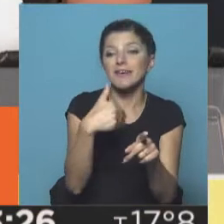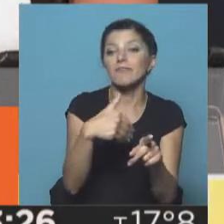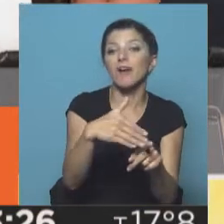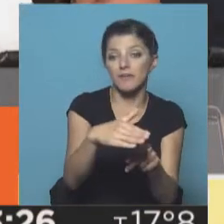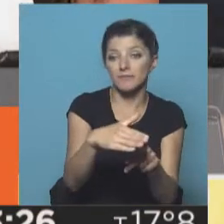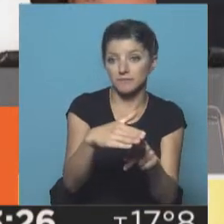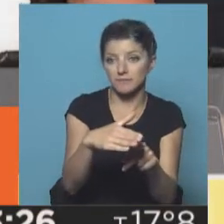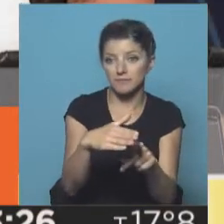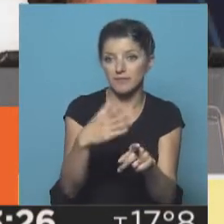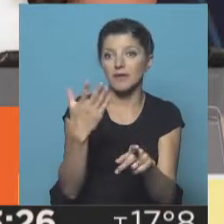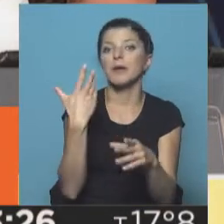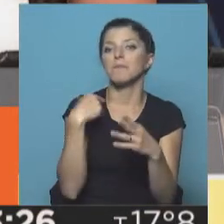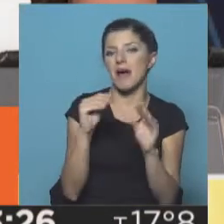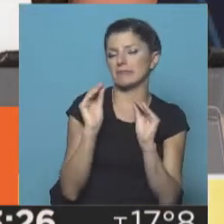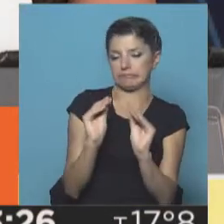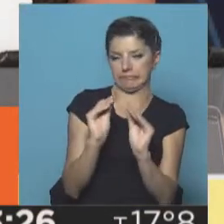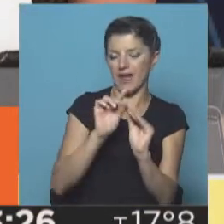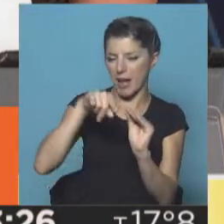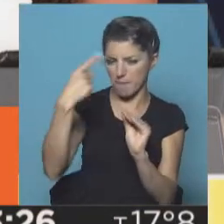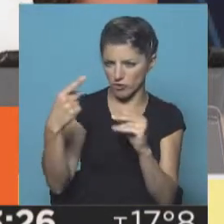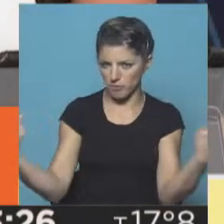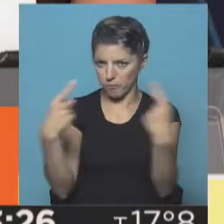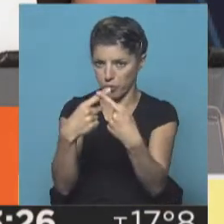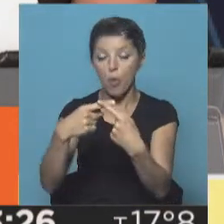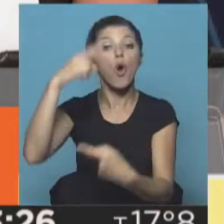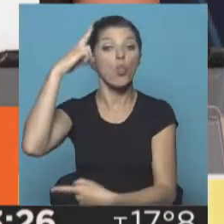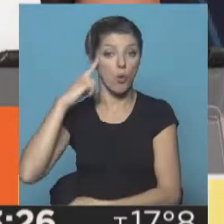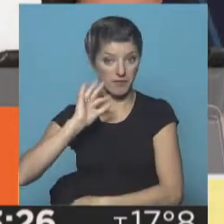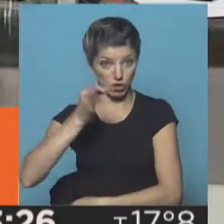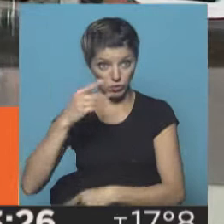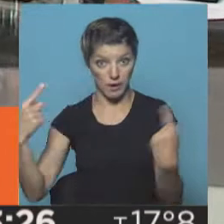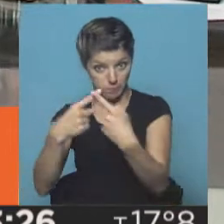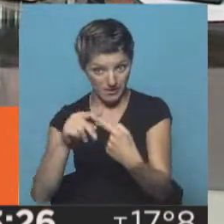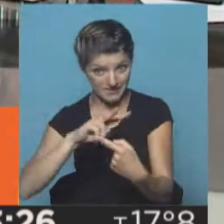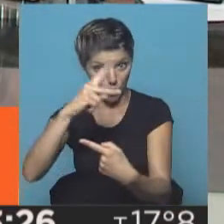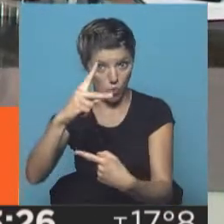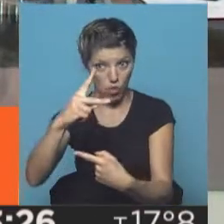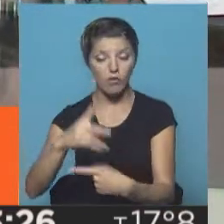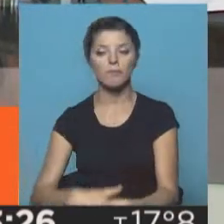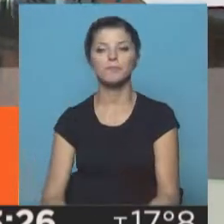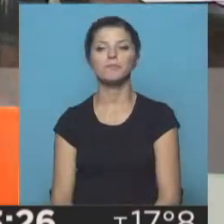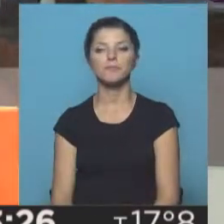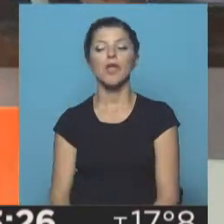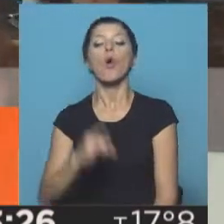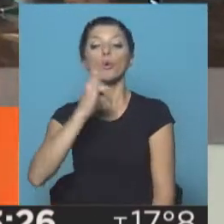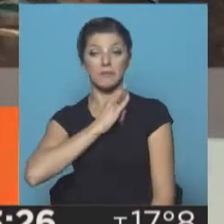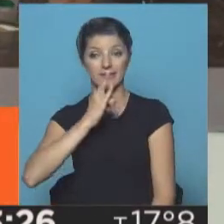o sea, más sucio en el próximo debate del 9 de octubre, ya es inminente en la Universidad de San